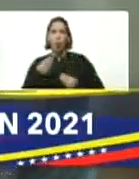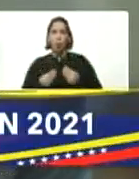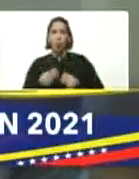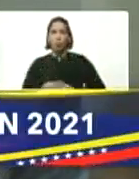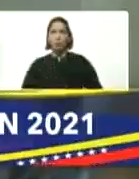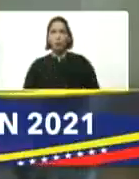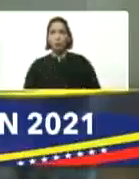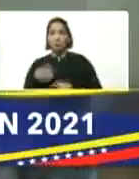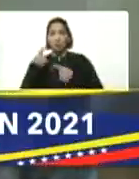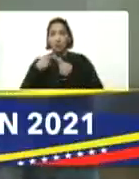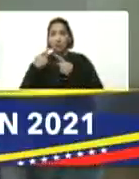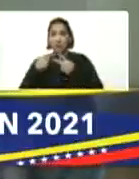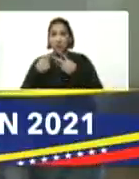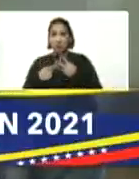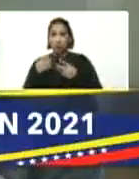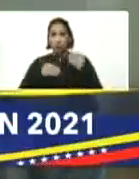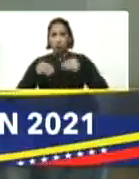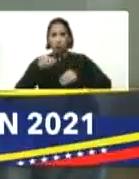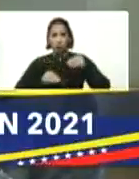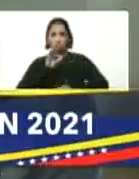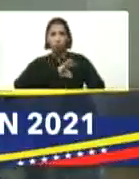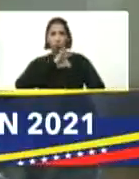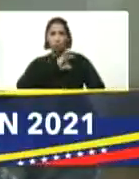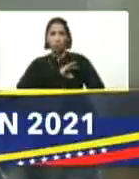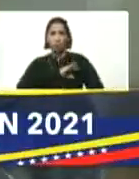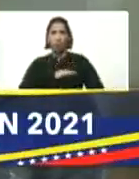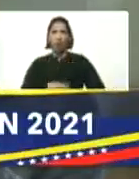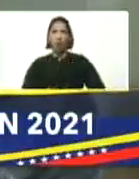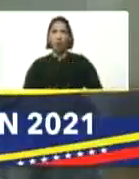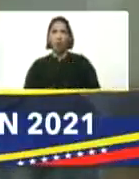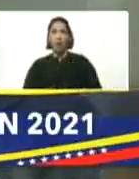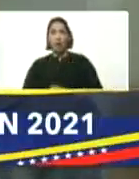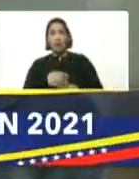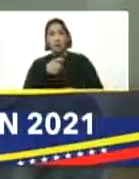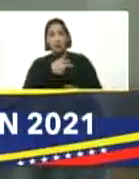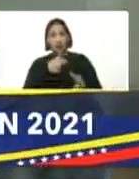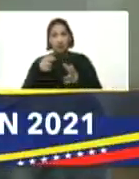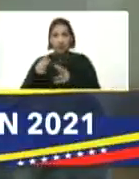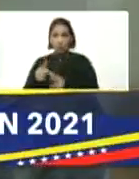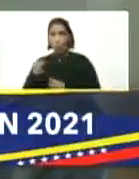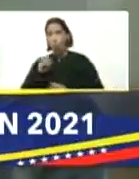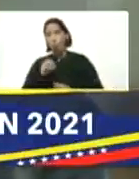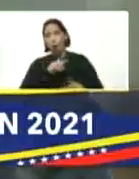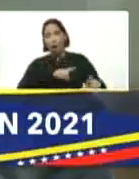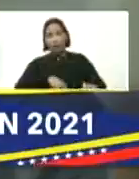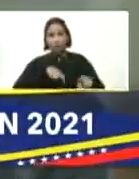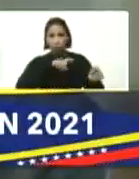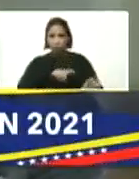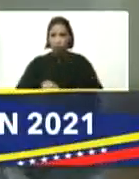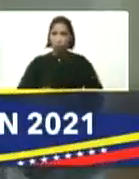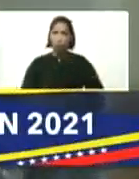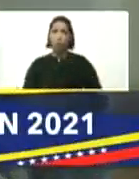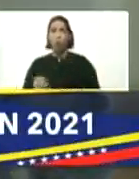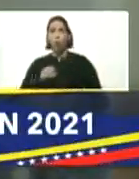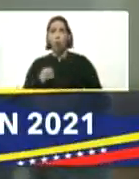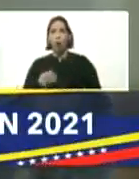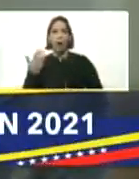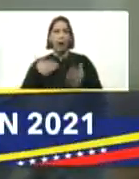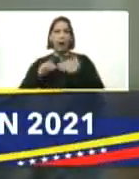los distintos componentes, desde las sociedades de cazadores, de agricultores, hasta las sociedades medievales